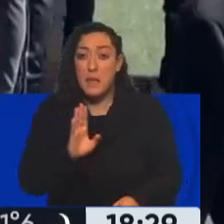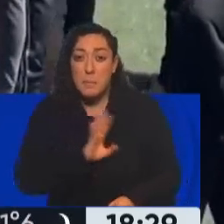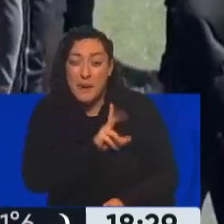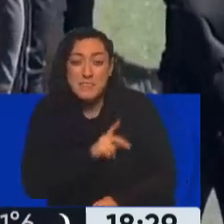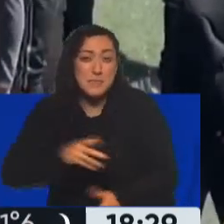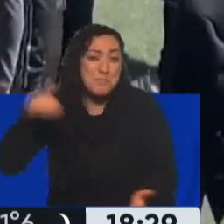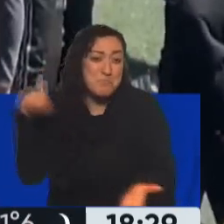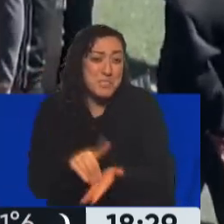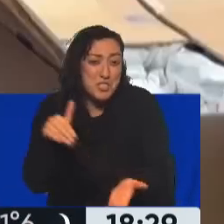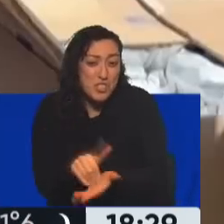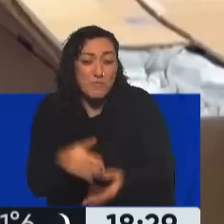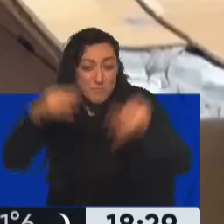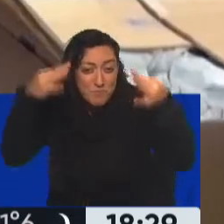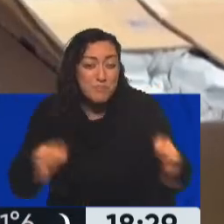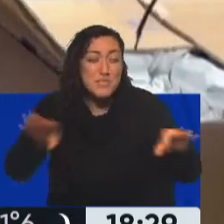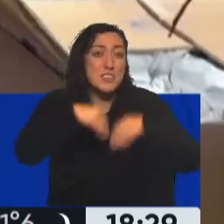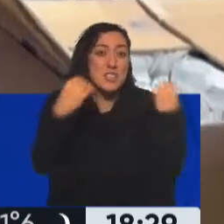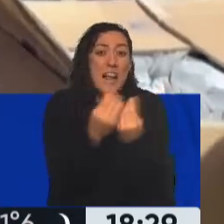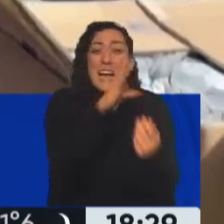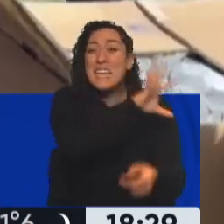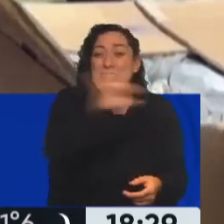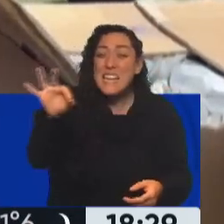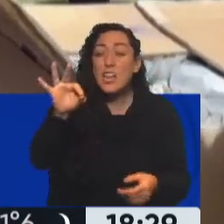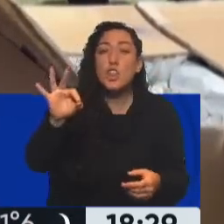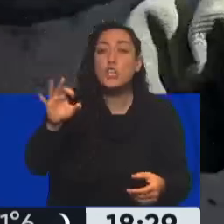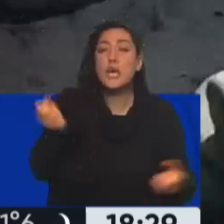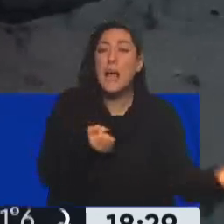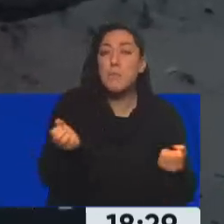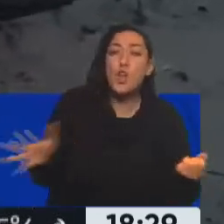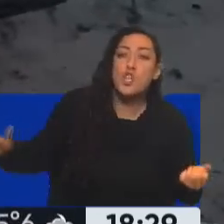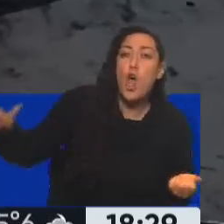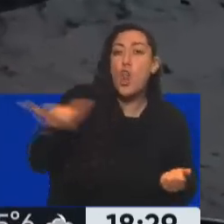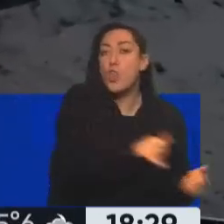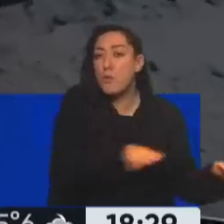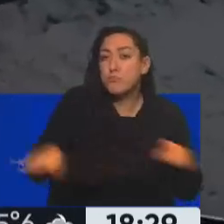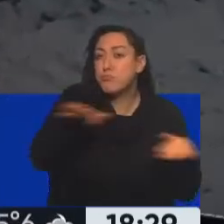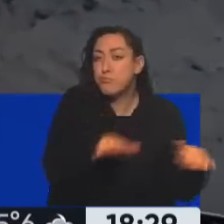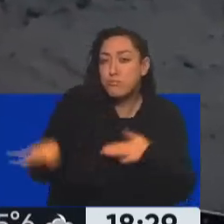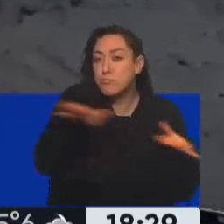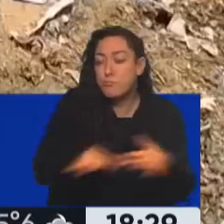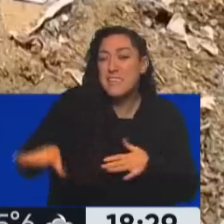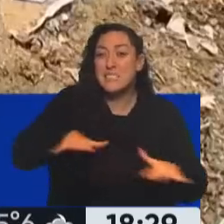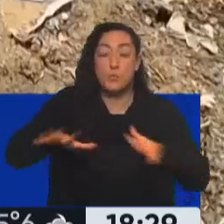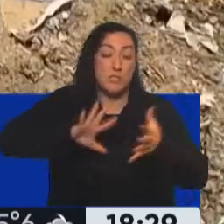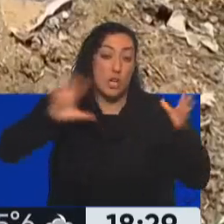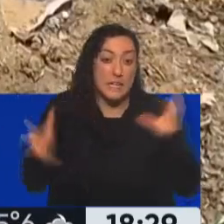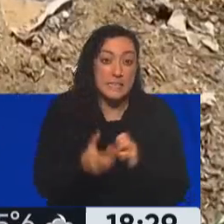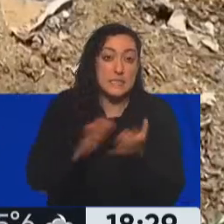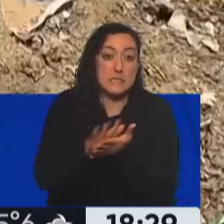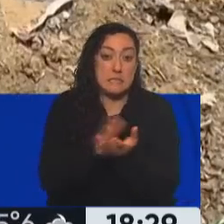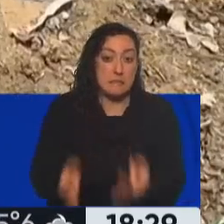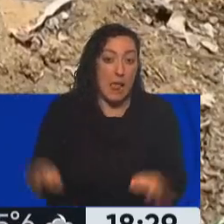Naciones Unidas, se requerirían al menos 500 camiones diarios de ayuda y alimentos para aliviar la actual crisis humanitaria.